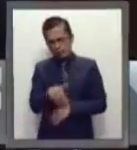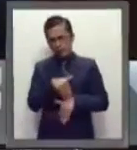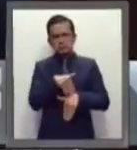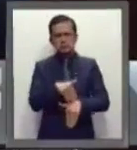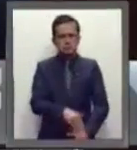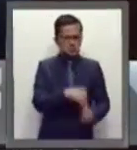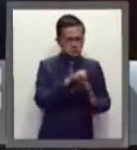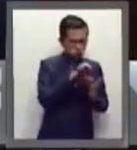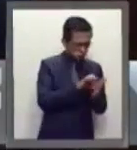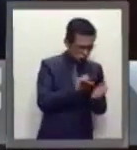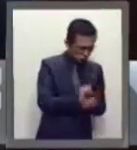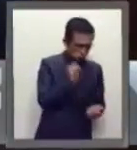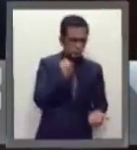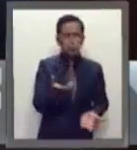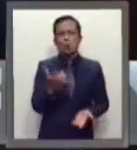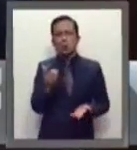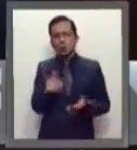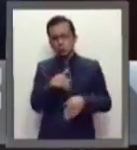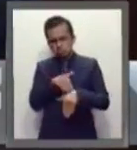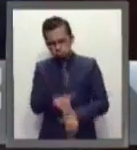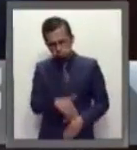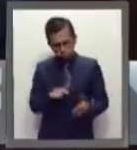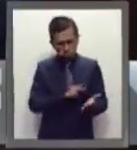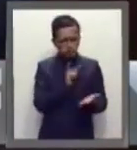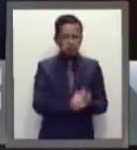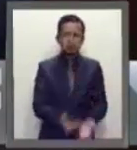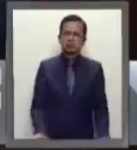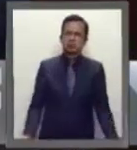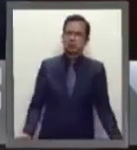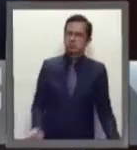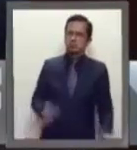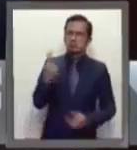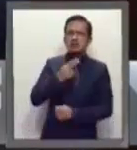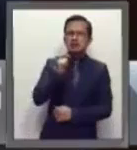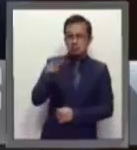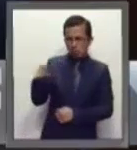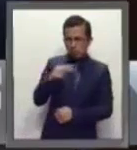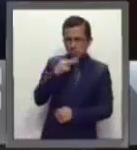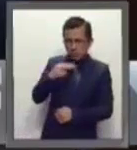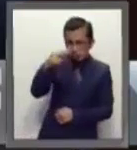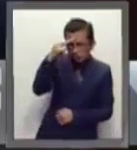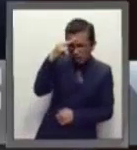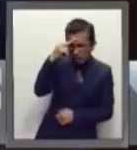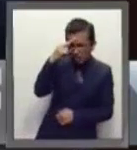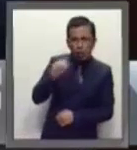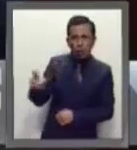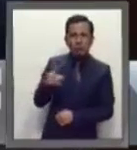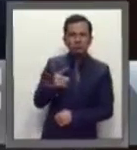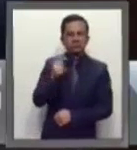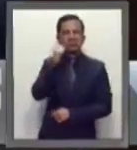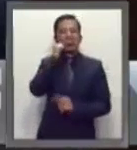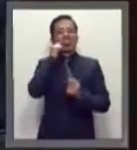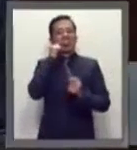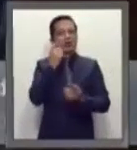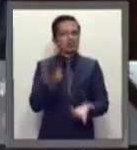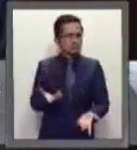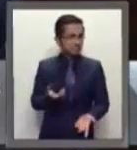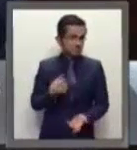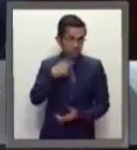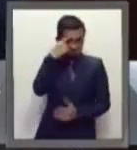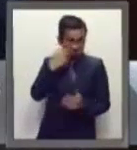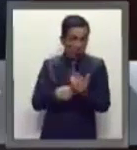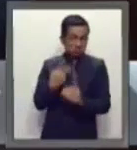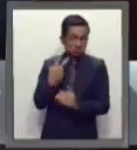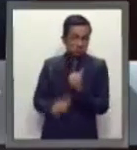legal se necesita una dosis de ignorancia o de sí mismo creo que son las dos cosas la reforma